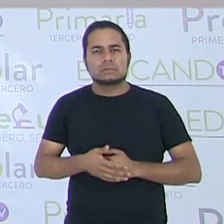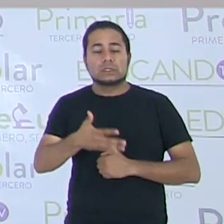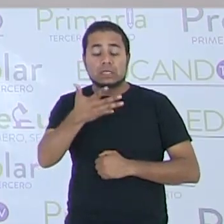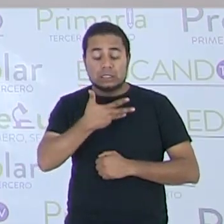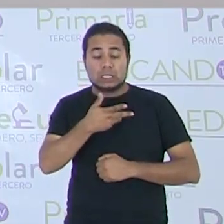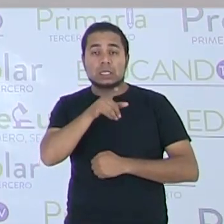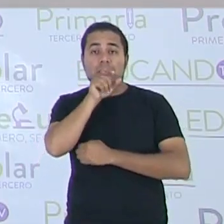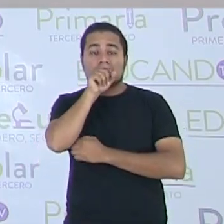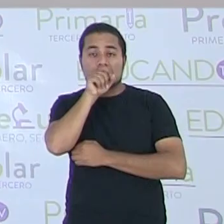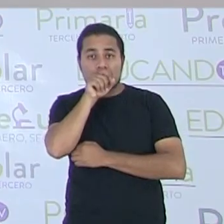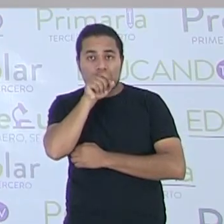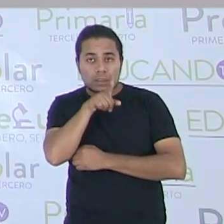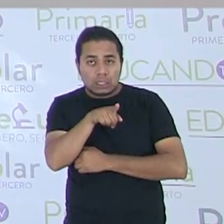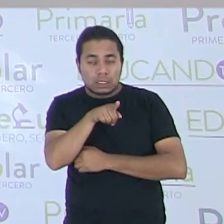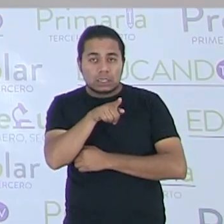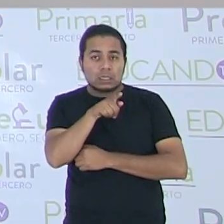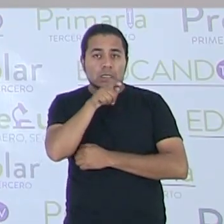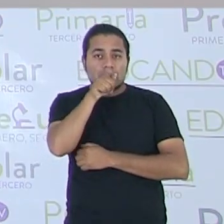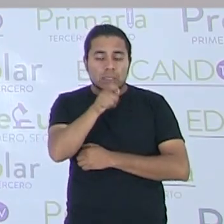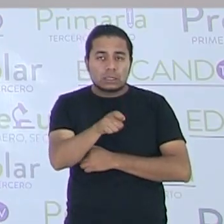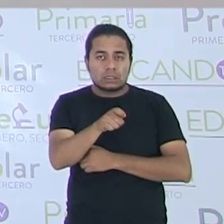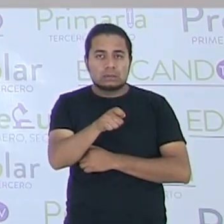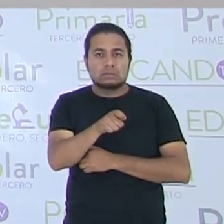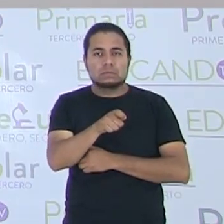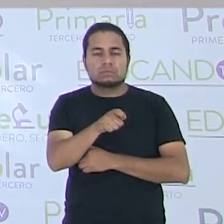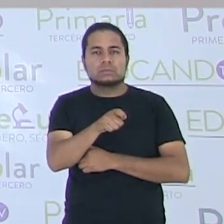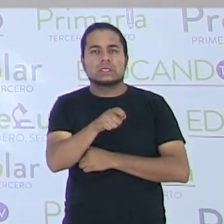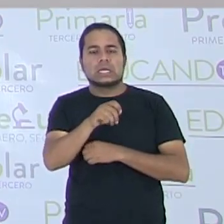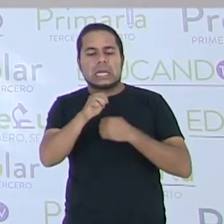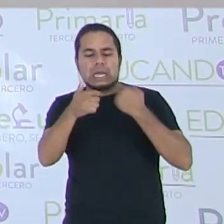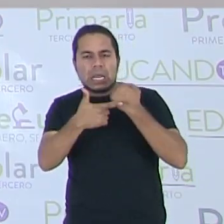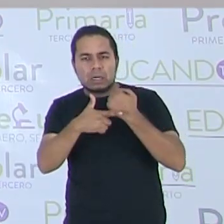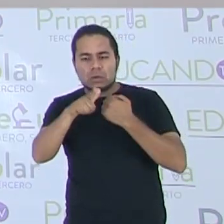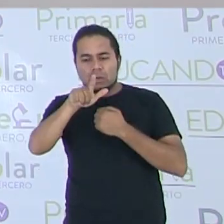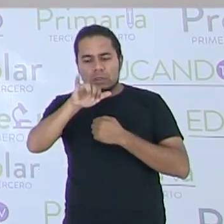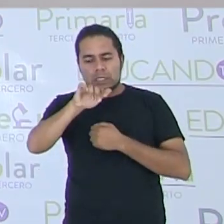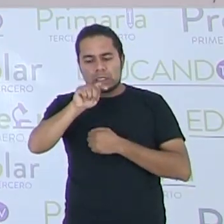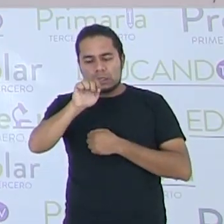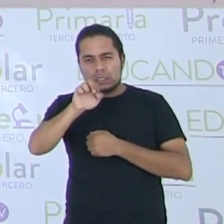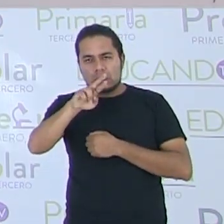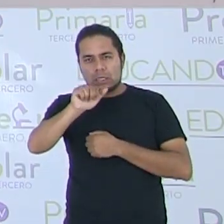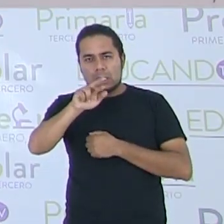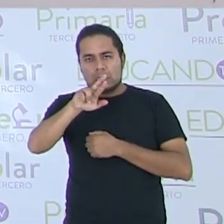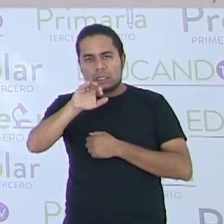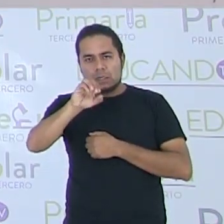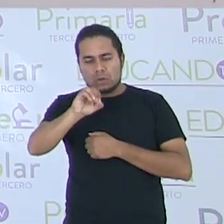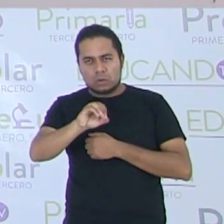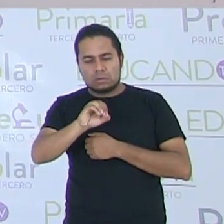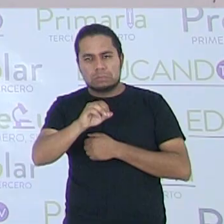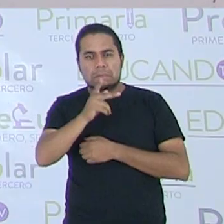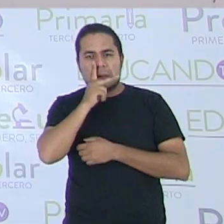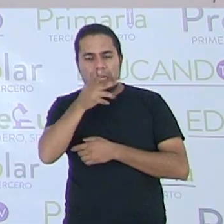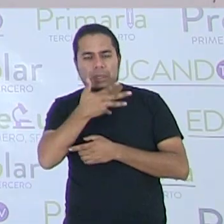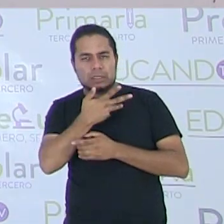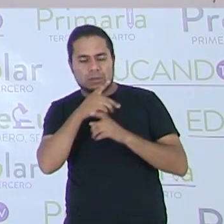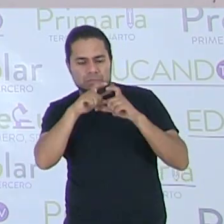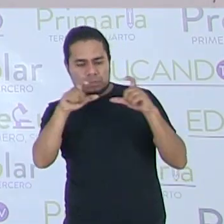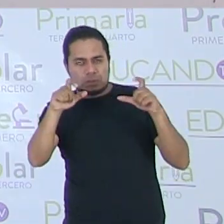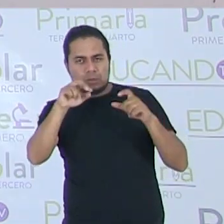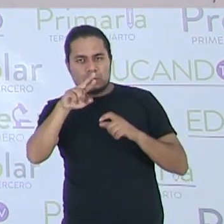también algo que se llama recursos literarios. Acá tengo la palabra,